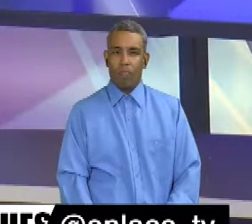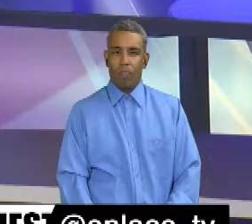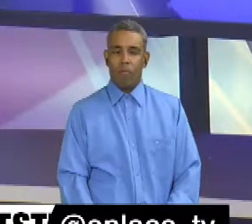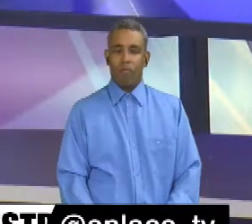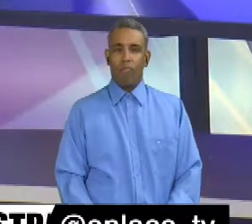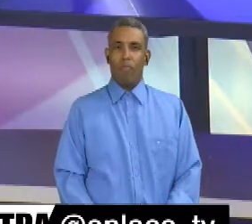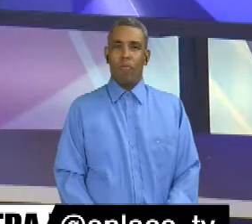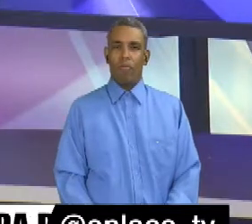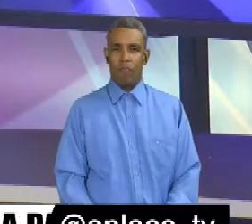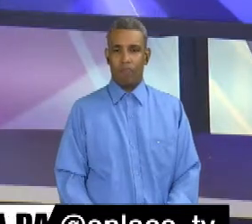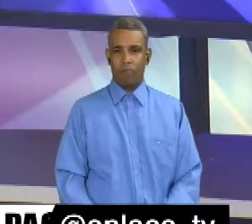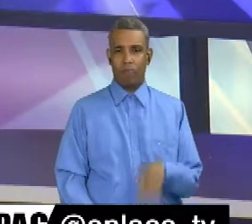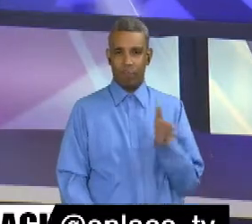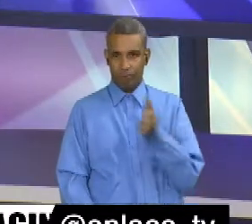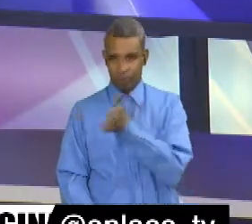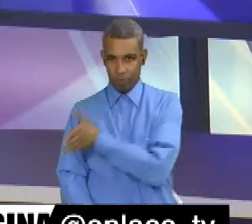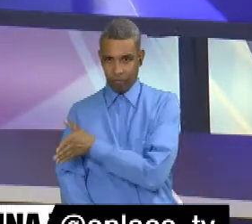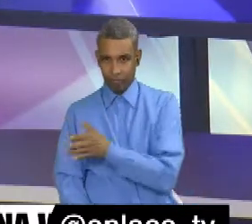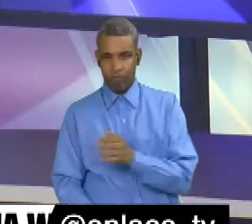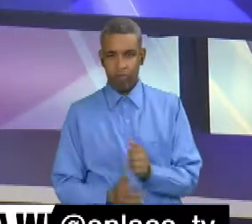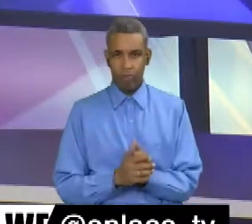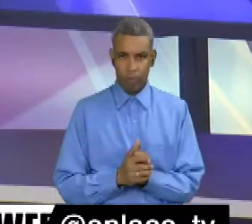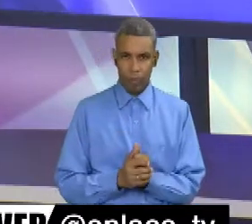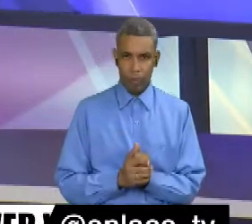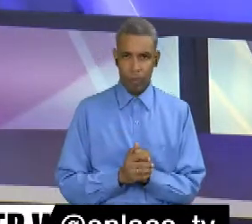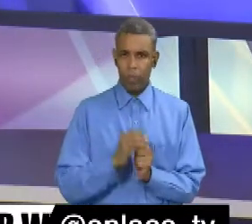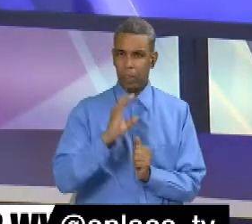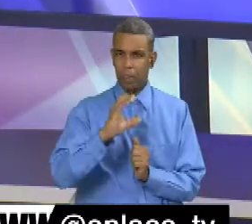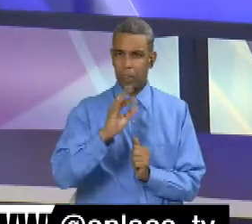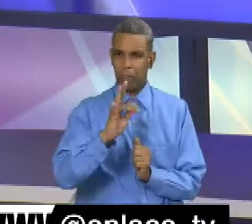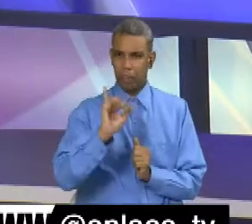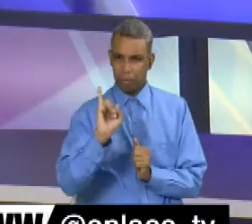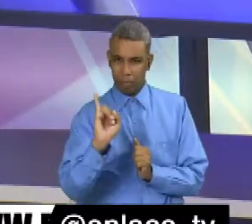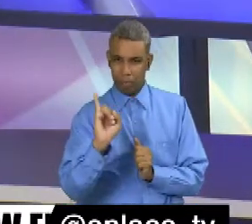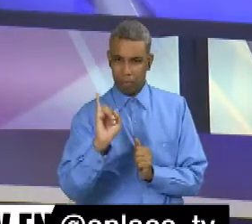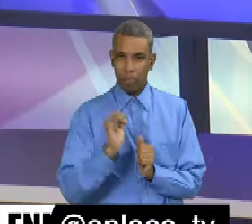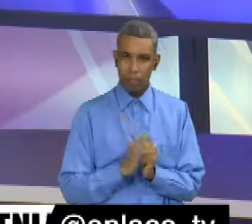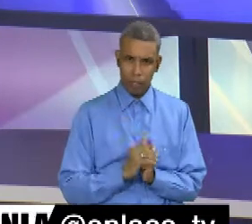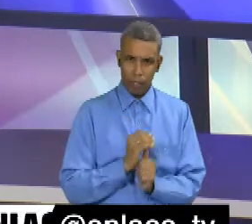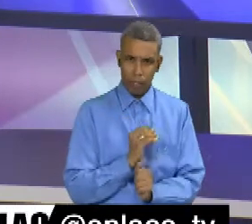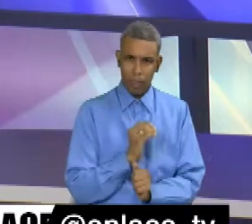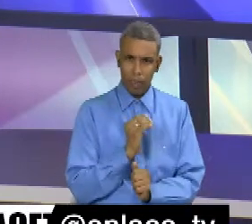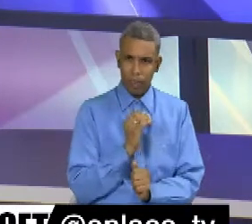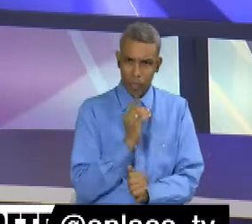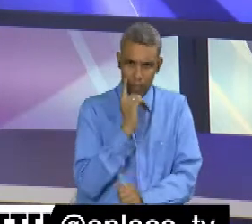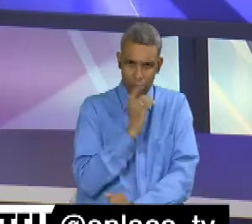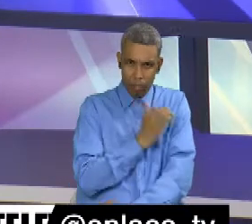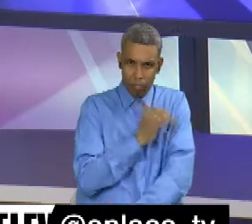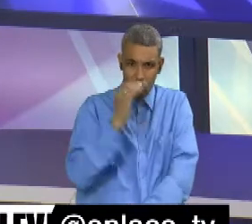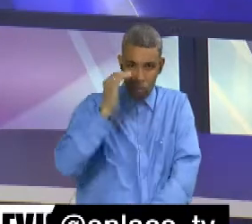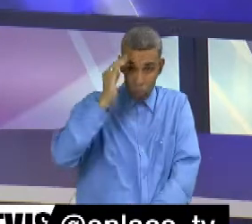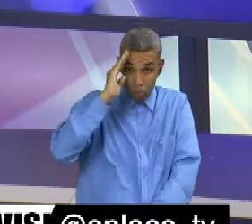Y en otra información, fue detenido por el CTI de la Fiscalía un hombre que trabajaba como vigilante en el puesto de salud del